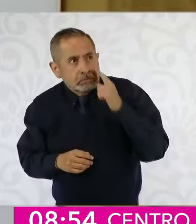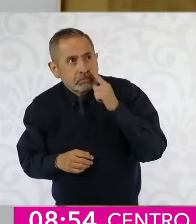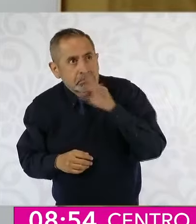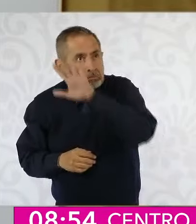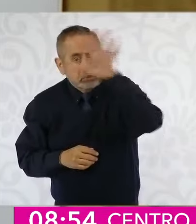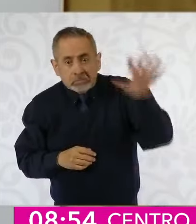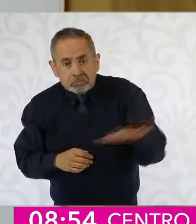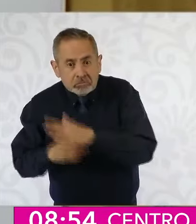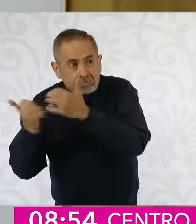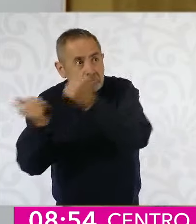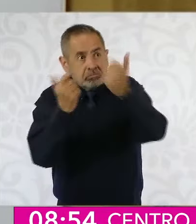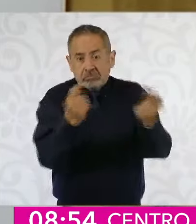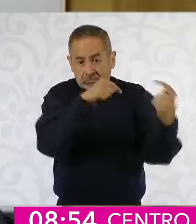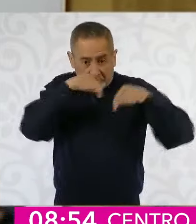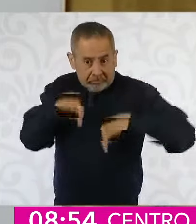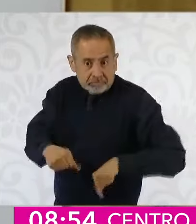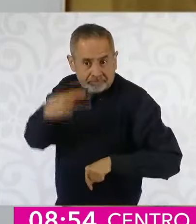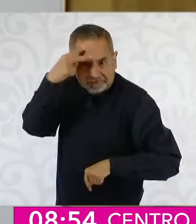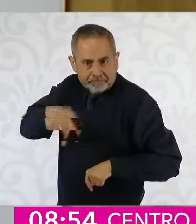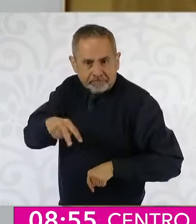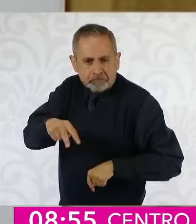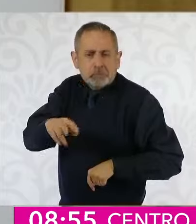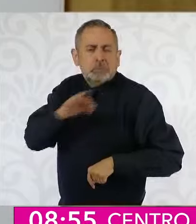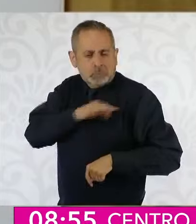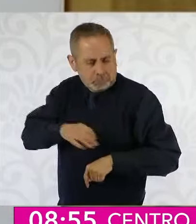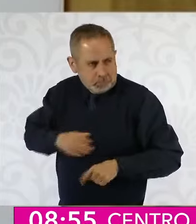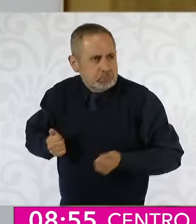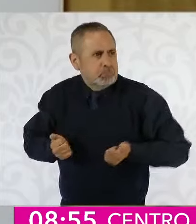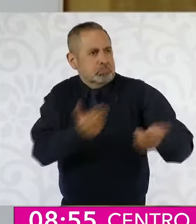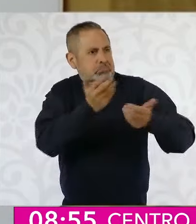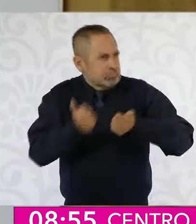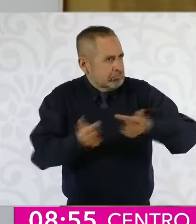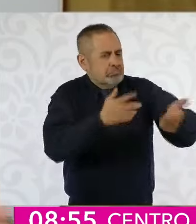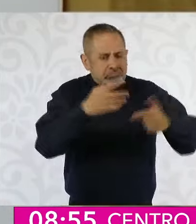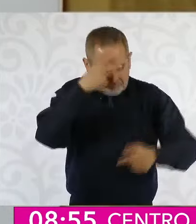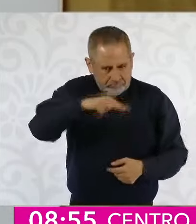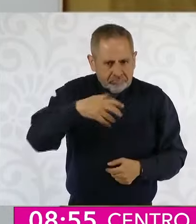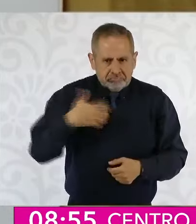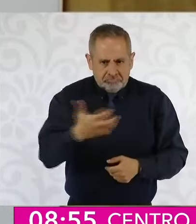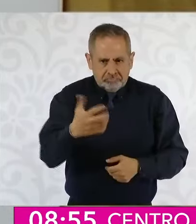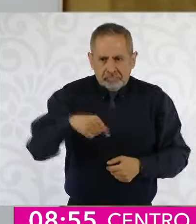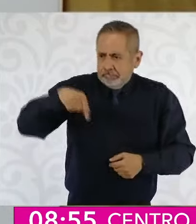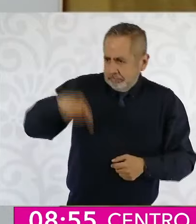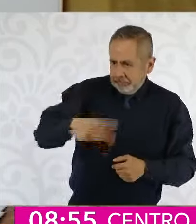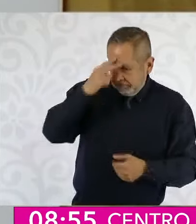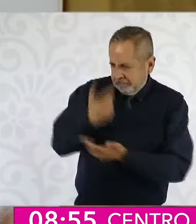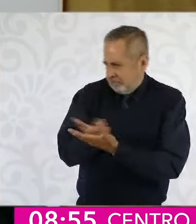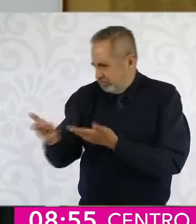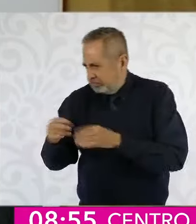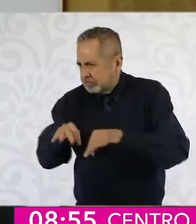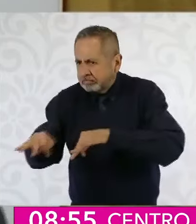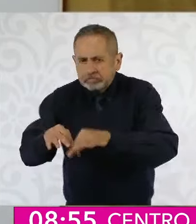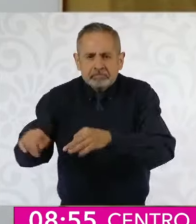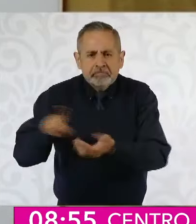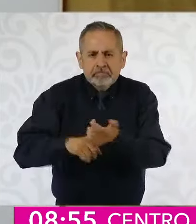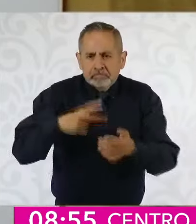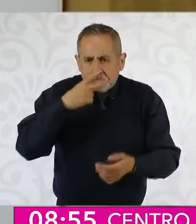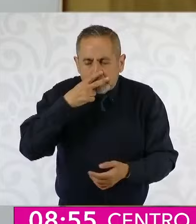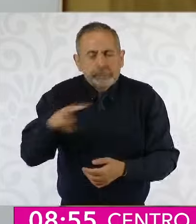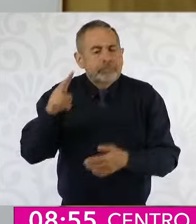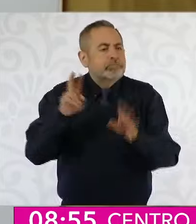a la región, vamos a poder dar empleos, mejores salarios y vamos a poder mejorar y vamos a